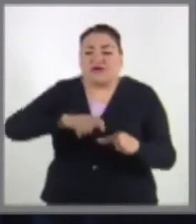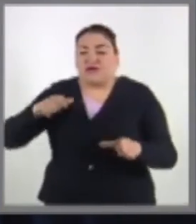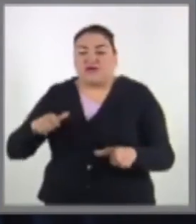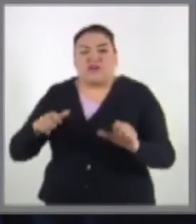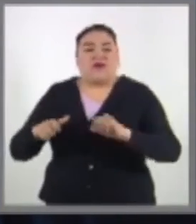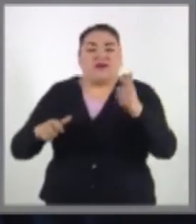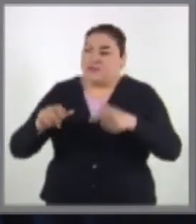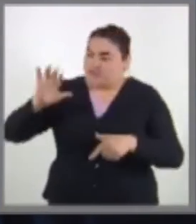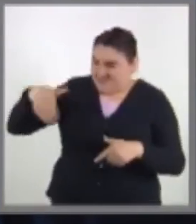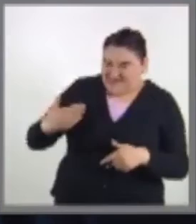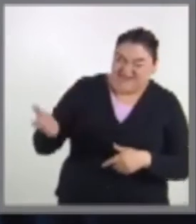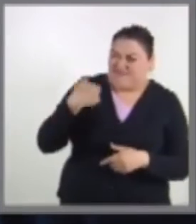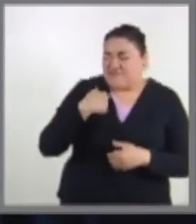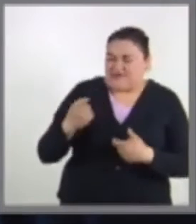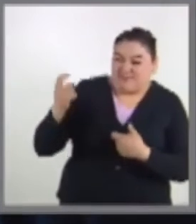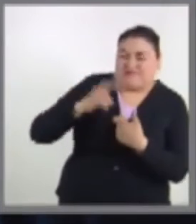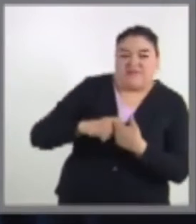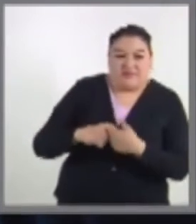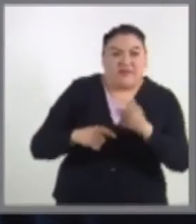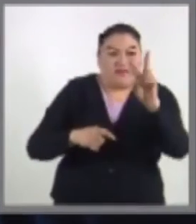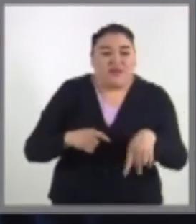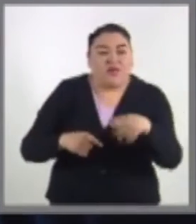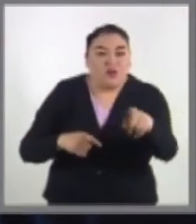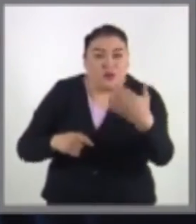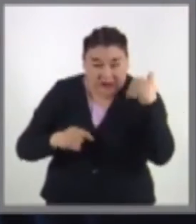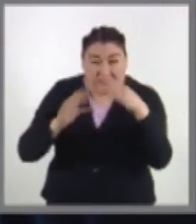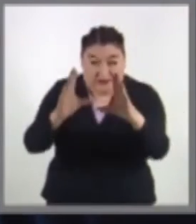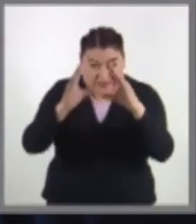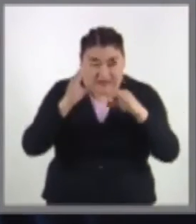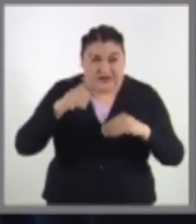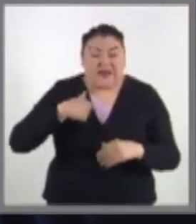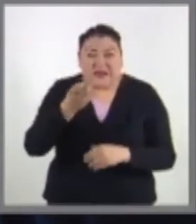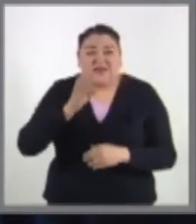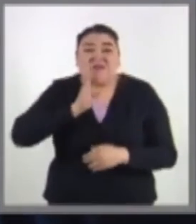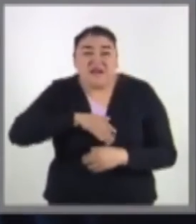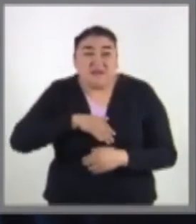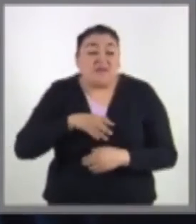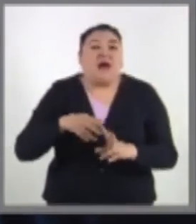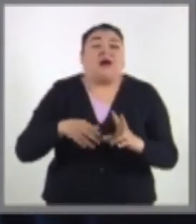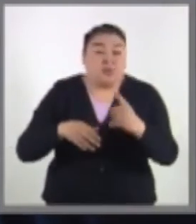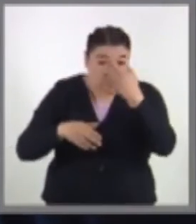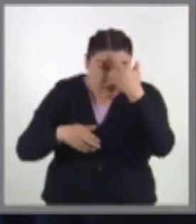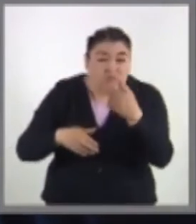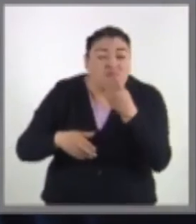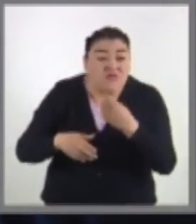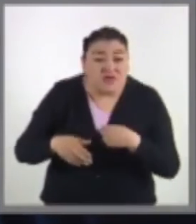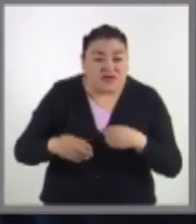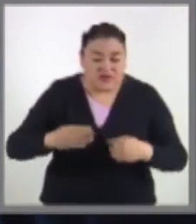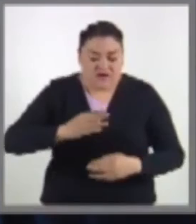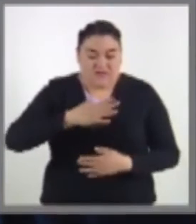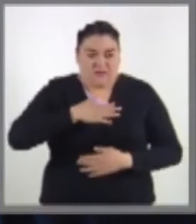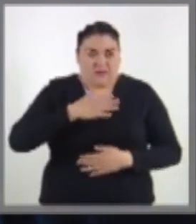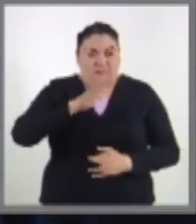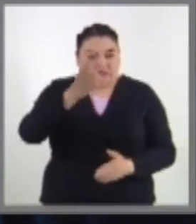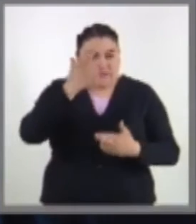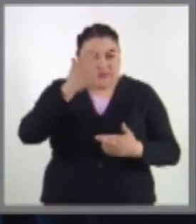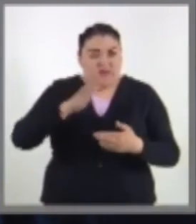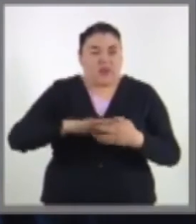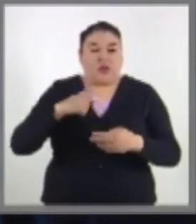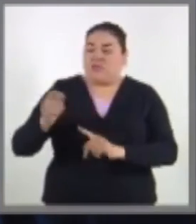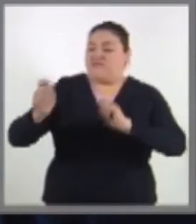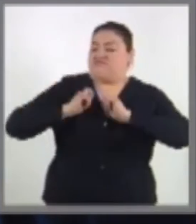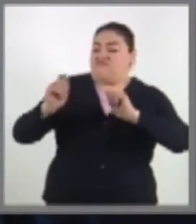lados les dieron una posición, esa que usted me enseñó en algún momento que no era necesario tener. porque la dignidad no se cuenta por el número de posiciones